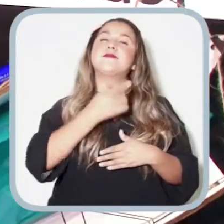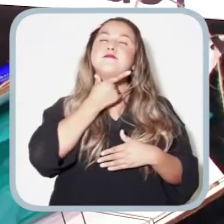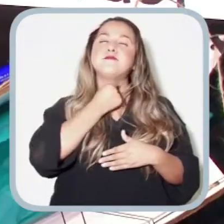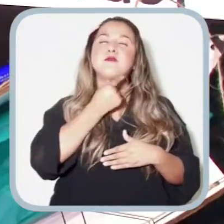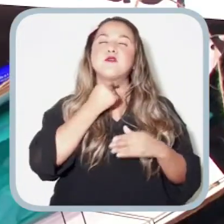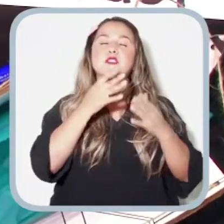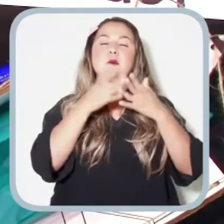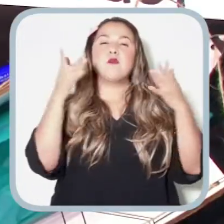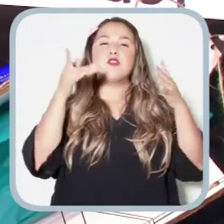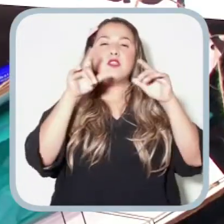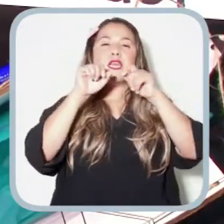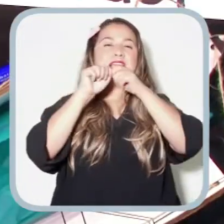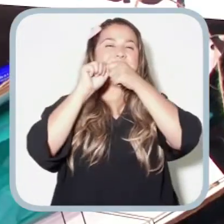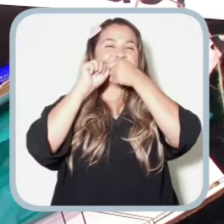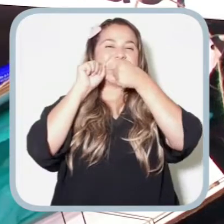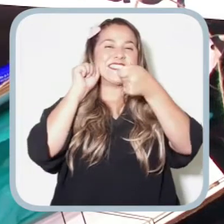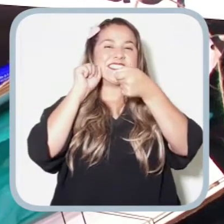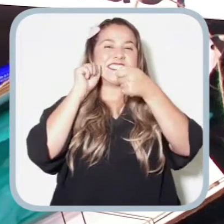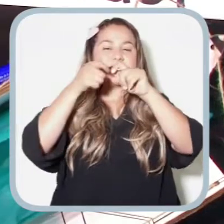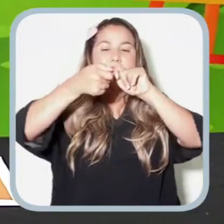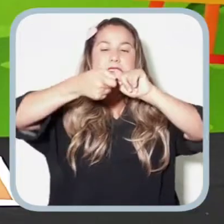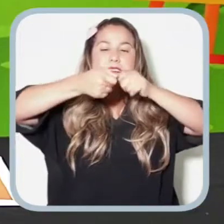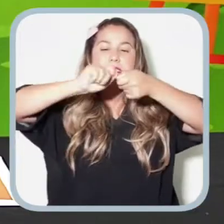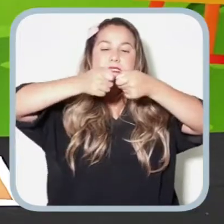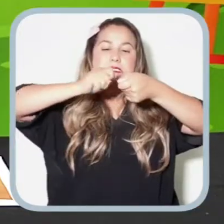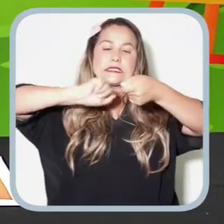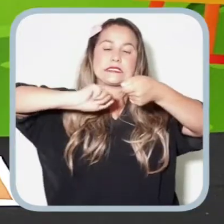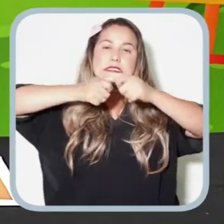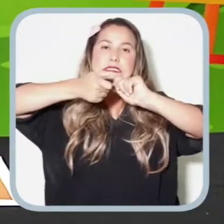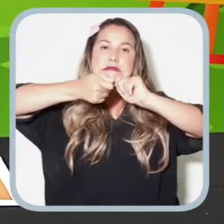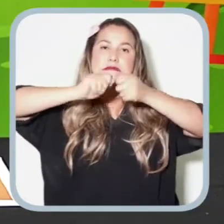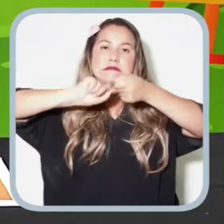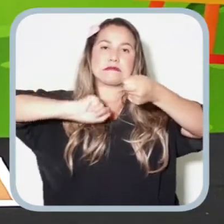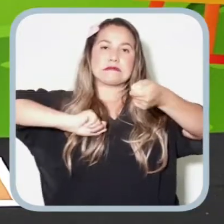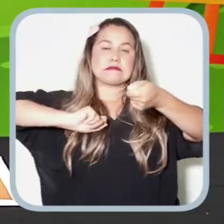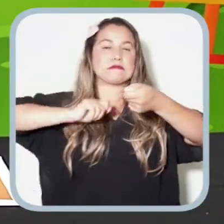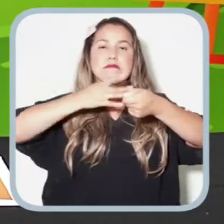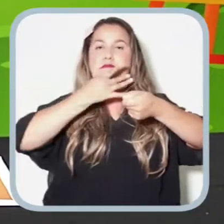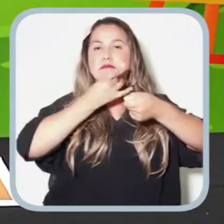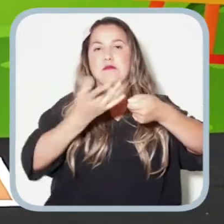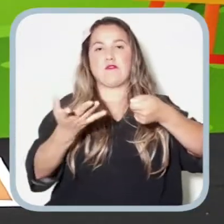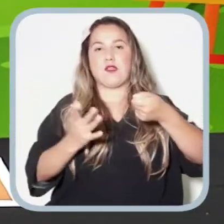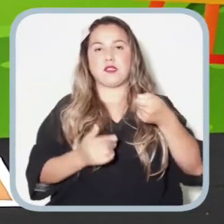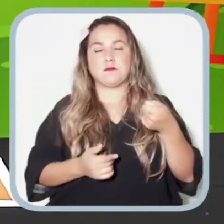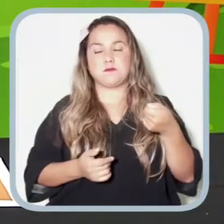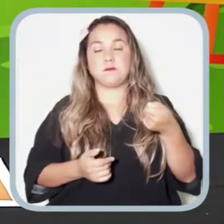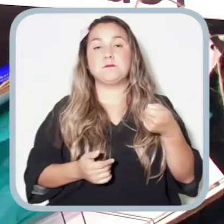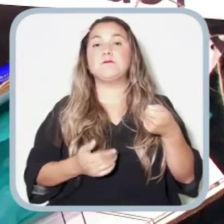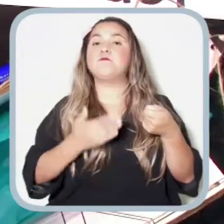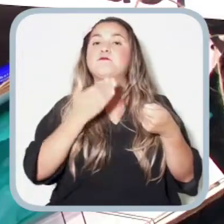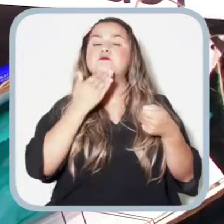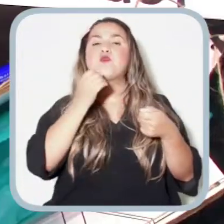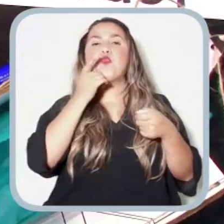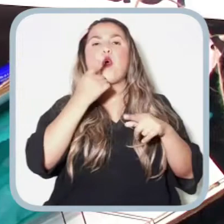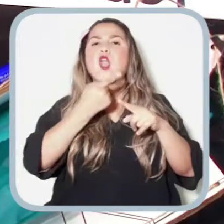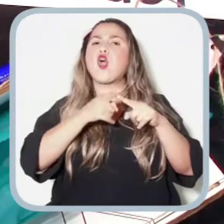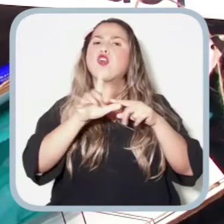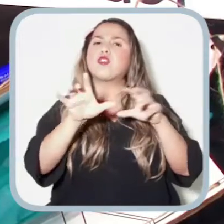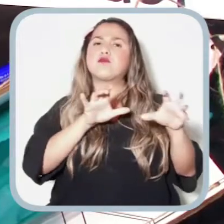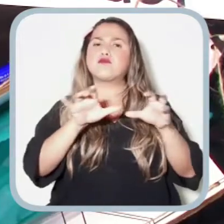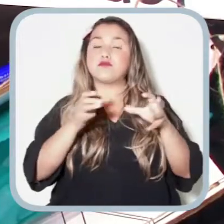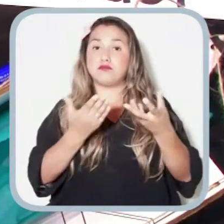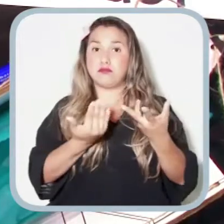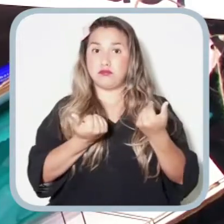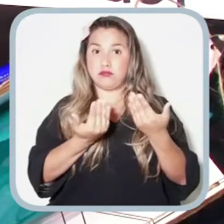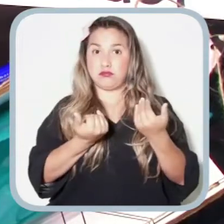me gusta tanto este mastín porque se fijan se corta con los dedos con las manos muy sencillos entonces que otros materiales